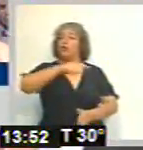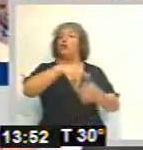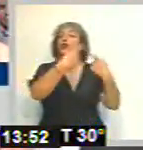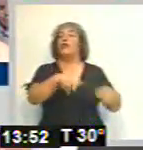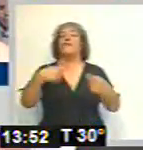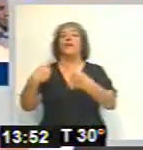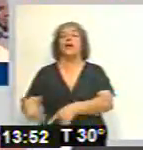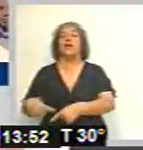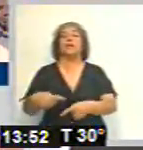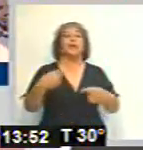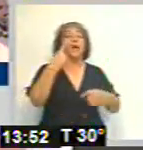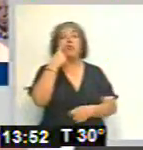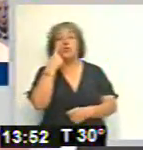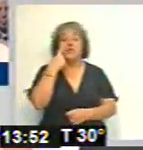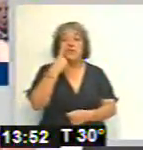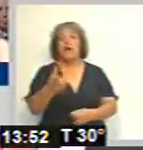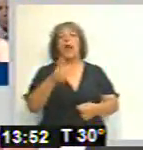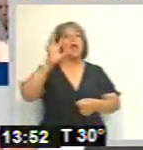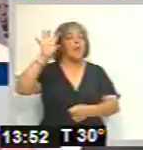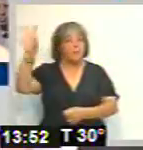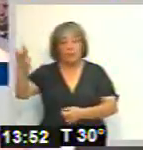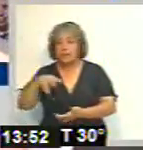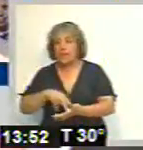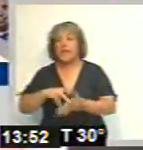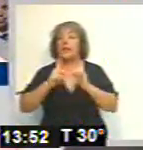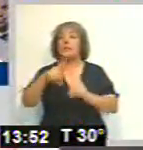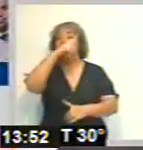organismos municipales, provinciales y